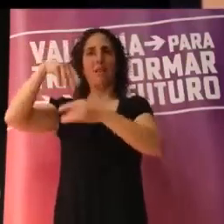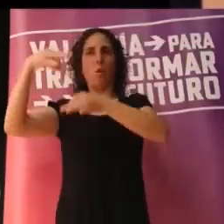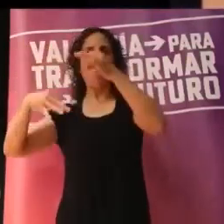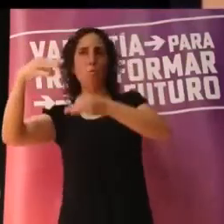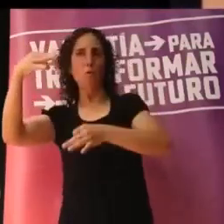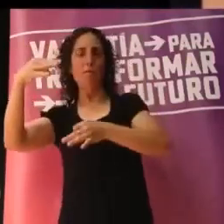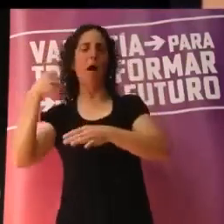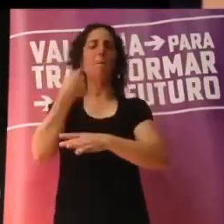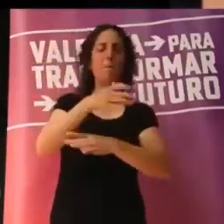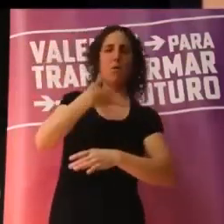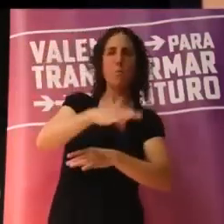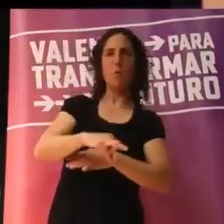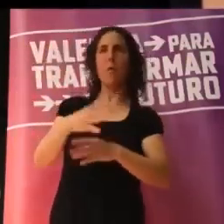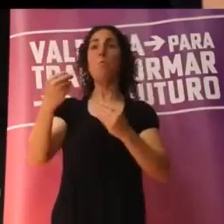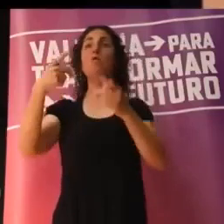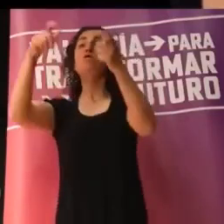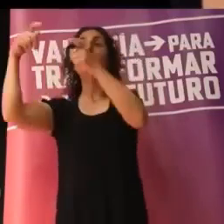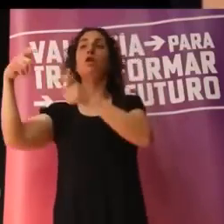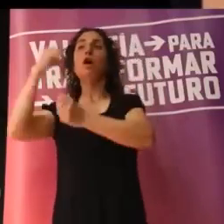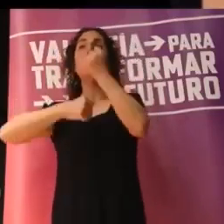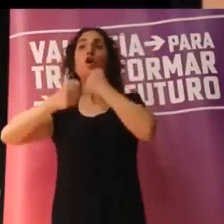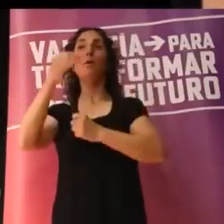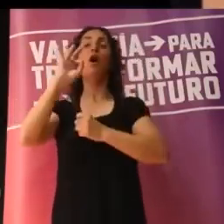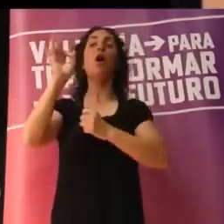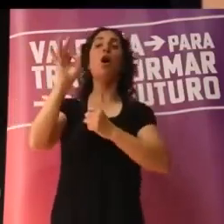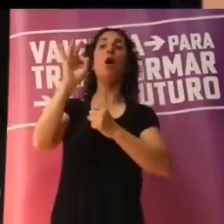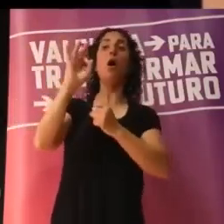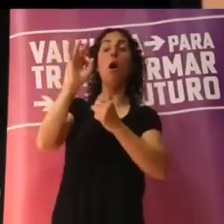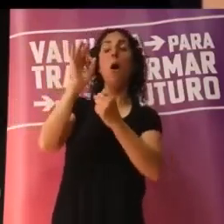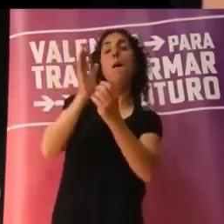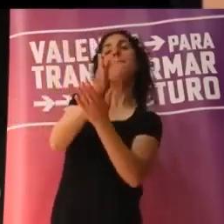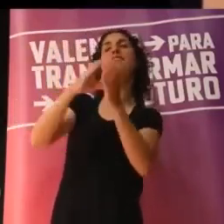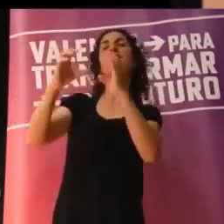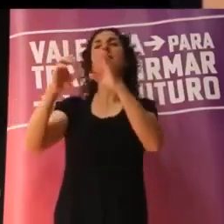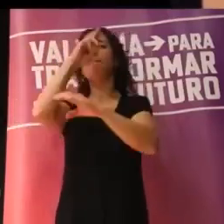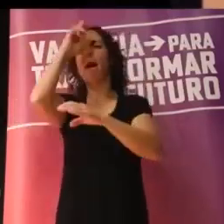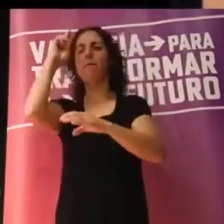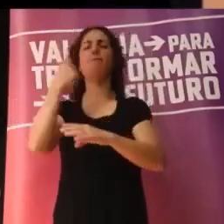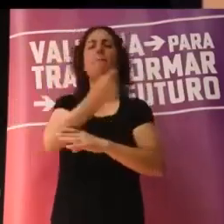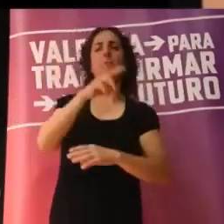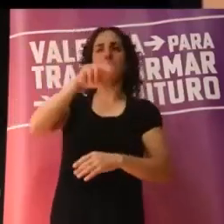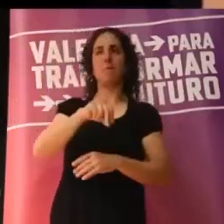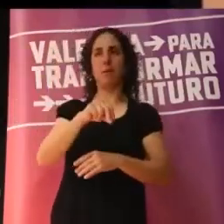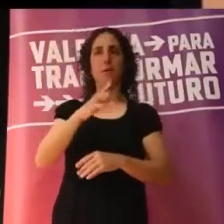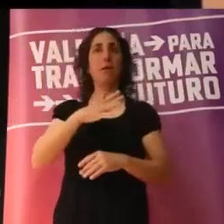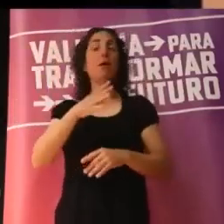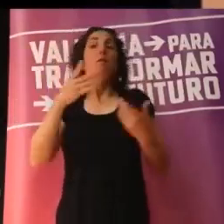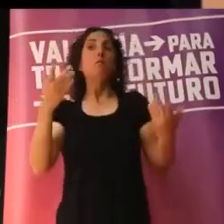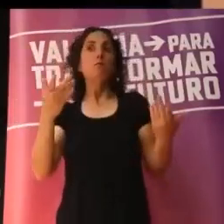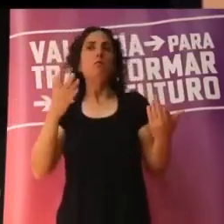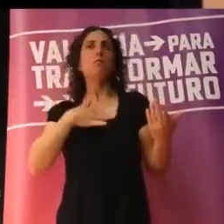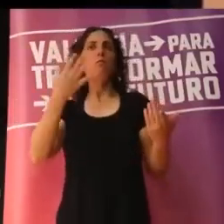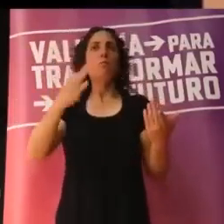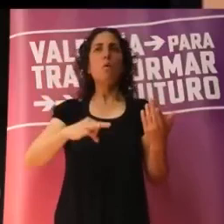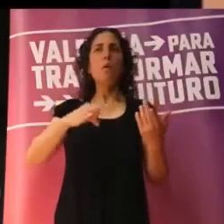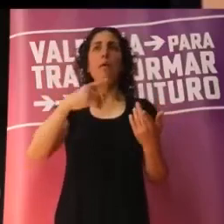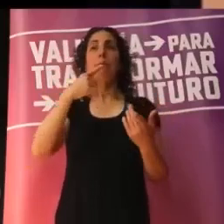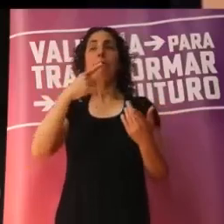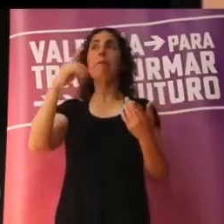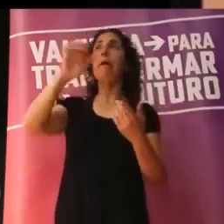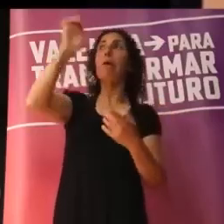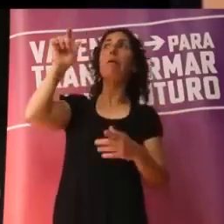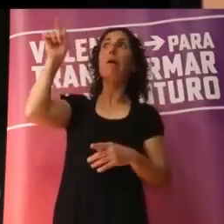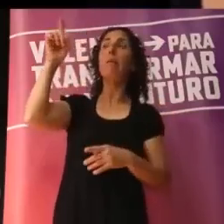muchos sectores del Poder Económico y en los poderes mediáticos de Madrid. Lo que puedan decir en el futuro las instancias jurisdiccionales europeas